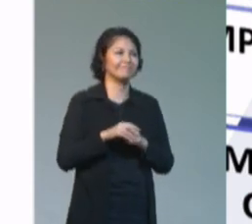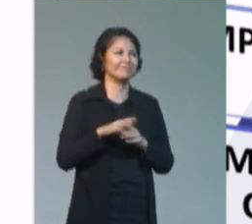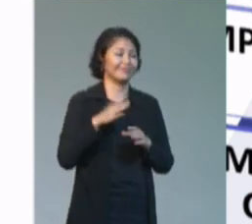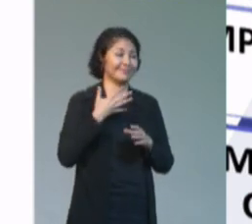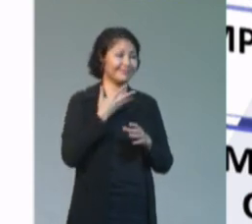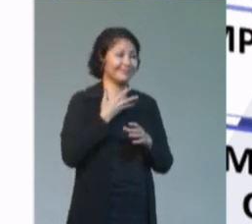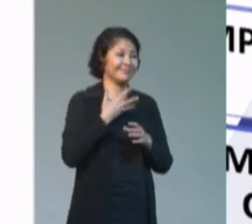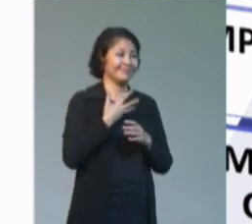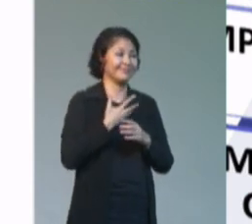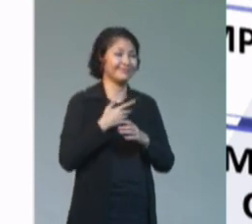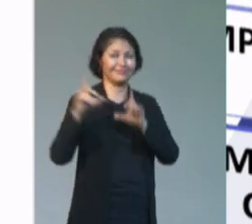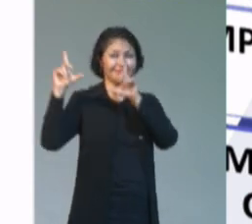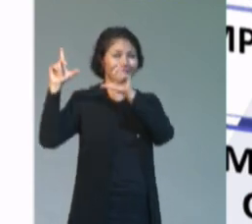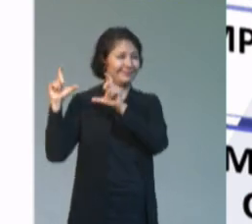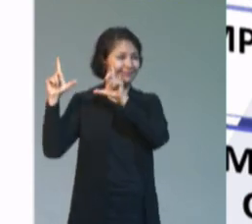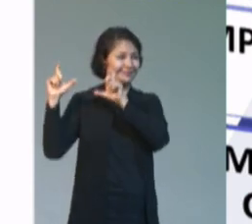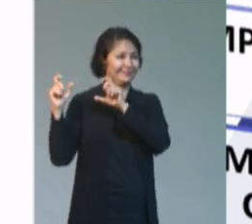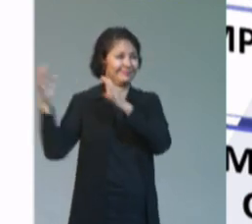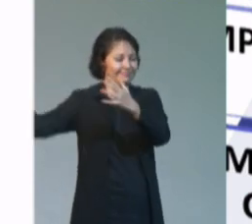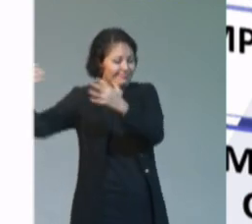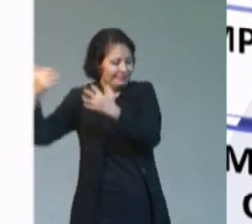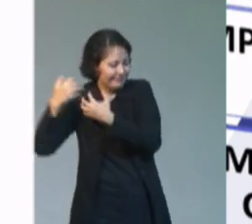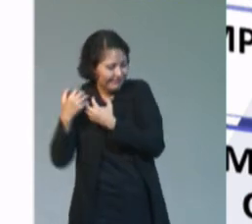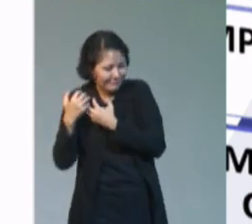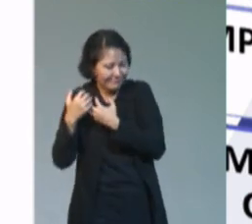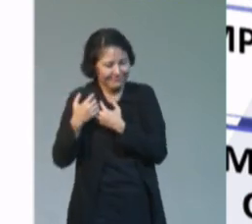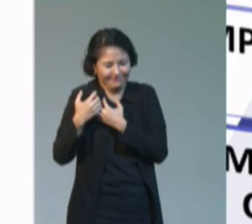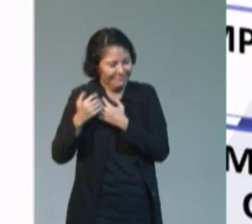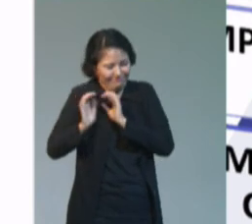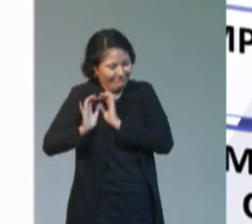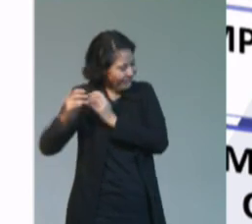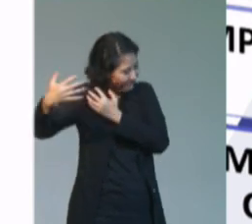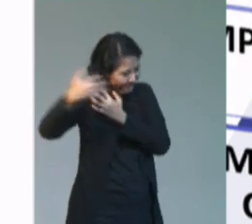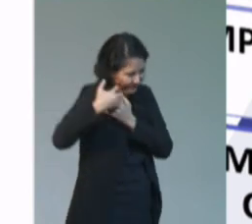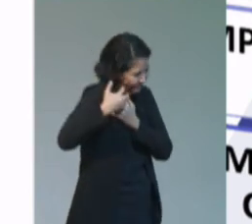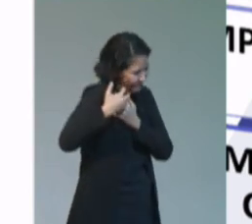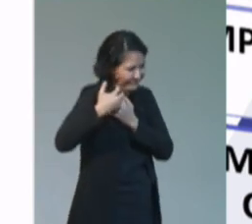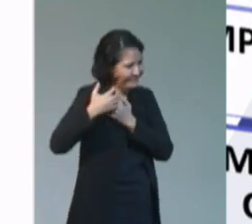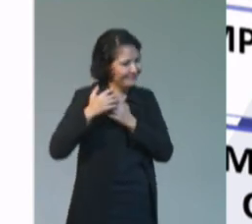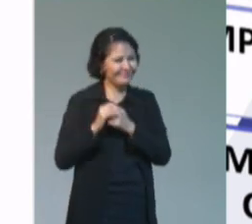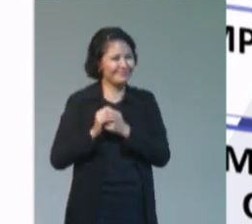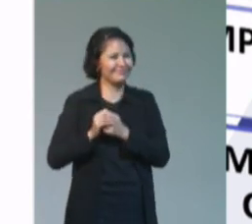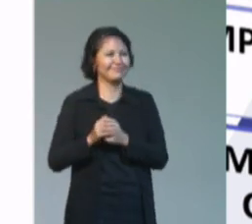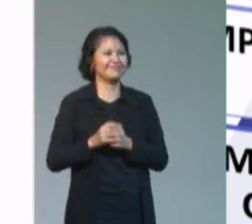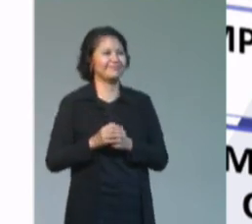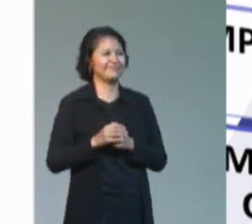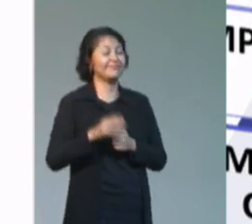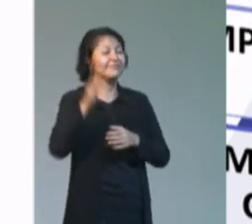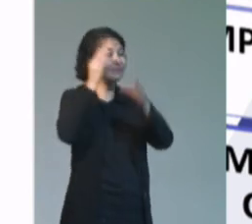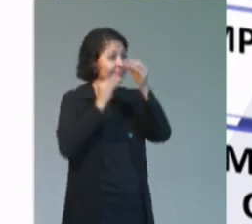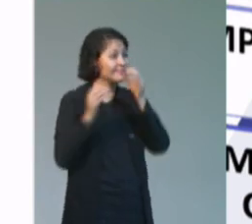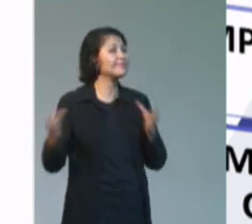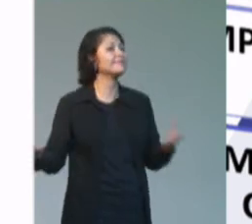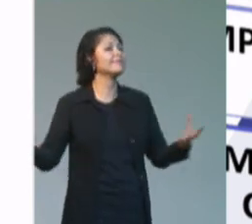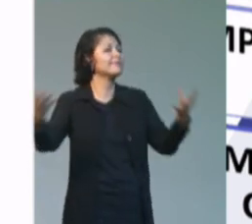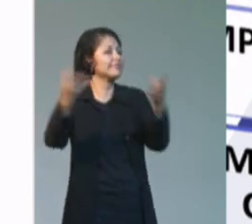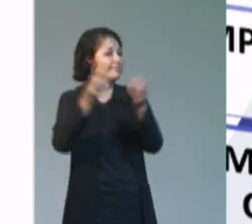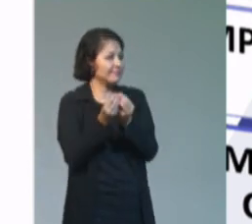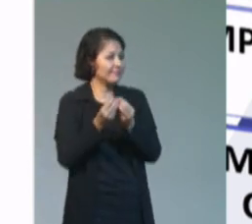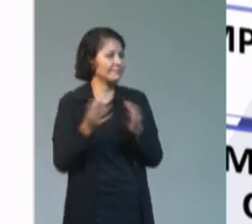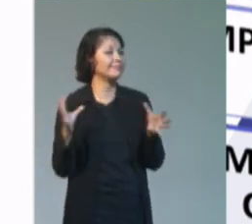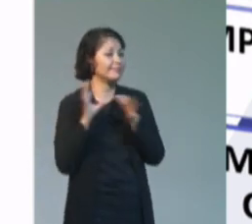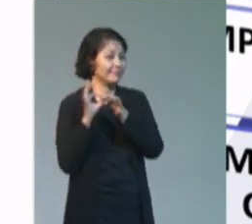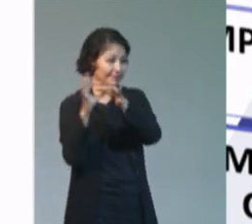somos el señor de los anillos' mi tesoro lo guardo y no quiero compartirlo con con mis compañeros hablamos de aprendizaje colaborativo con los